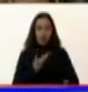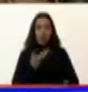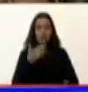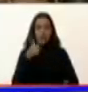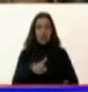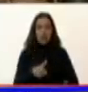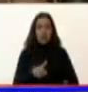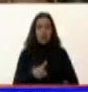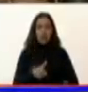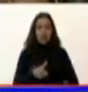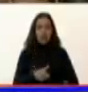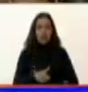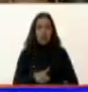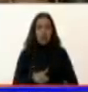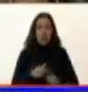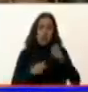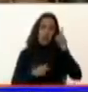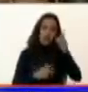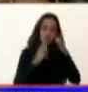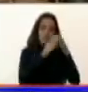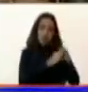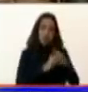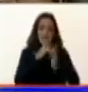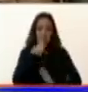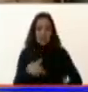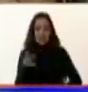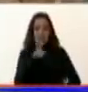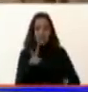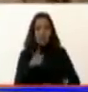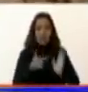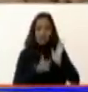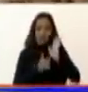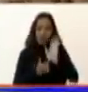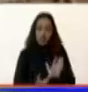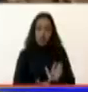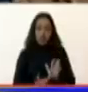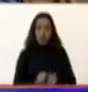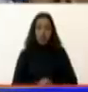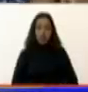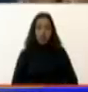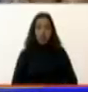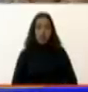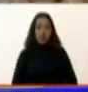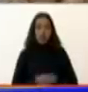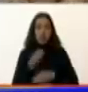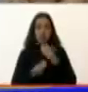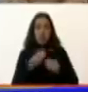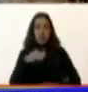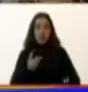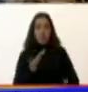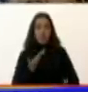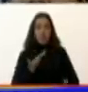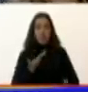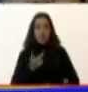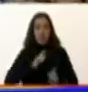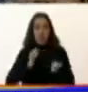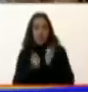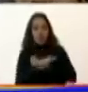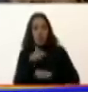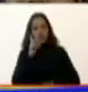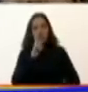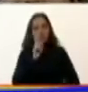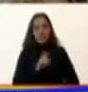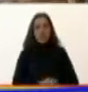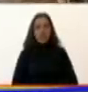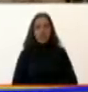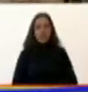nosotros allá y aquí, enseñarles lo que están viendo allá y ver cómo pueden desmontar desde acá los ejemplos